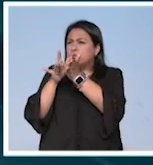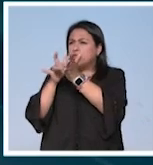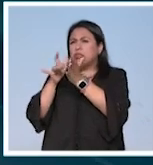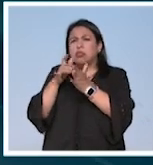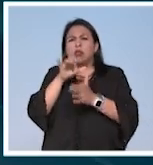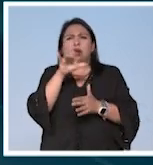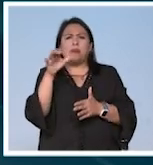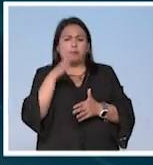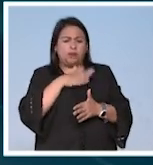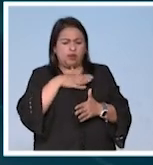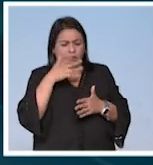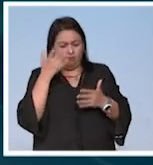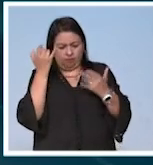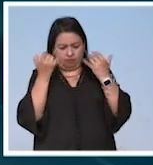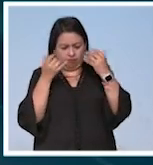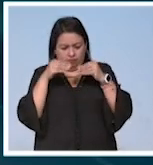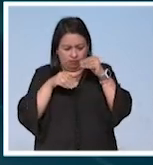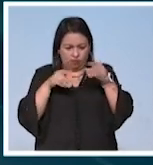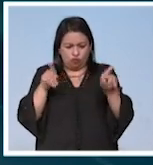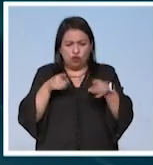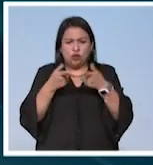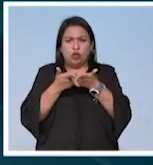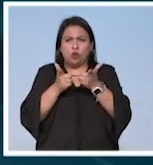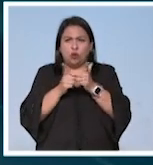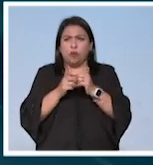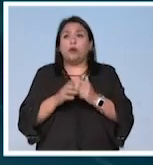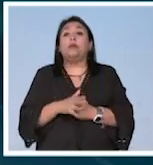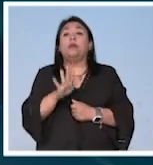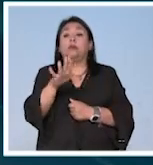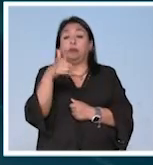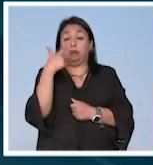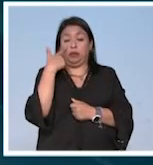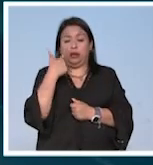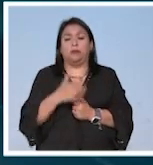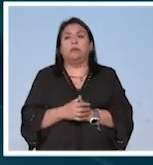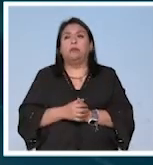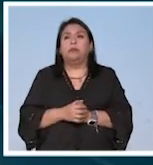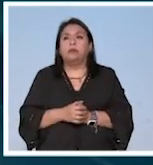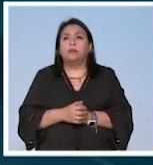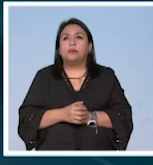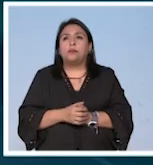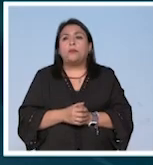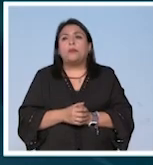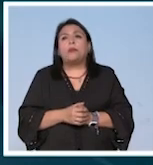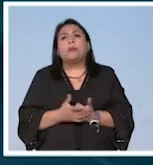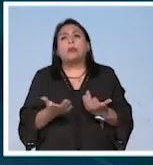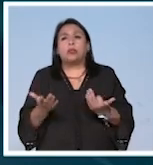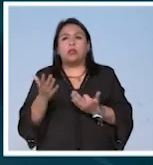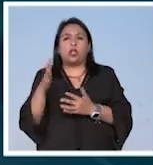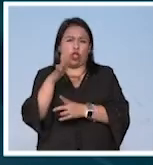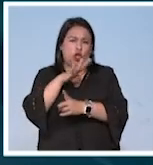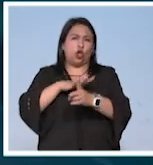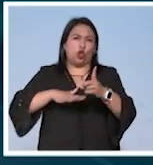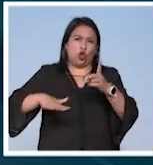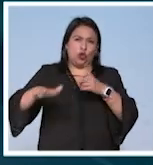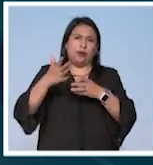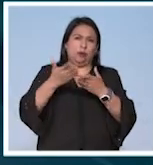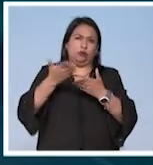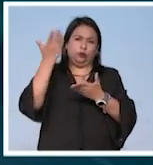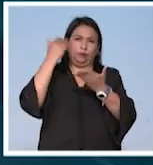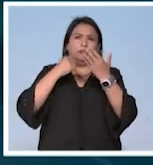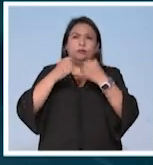en la construcción del grupo Mira el digamos todo el contexto en esa